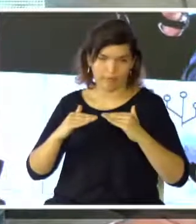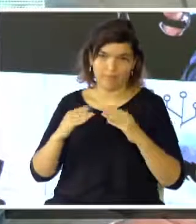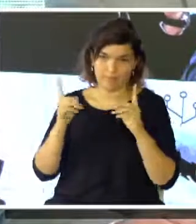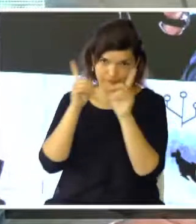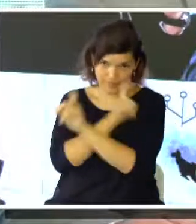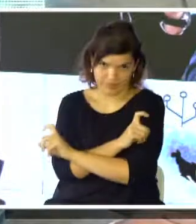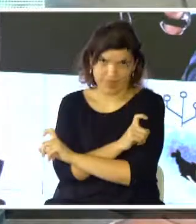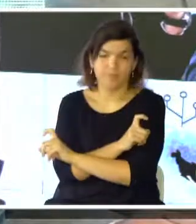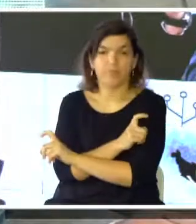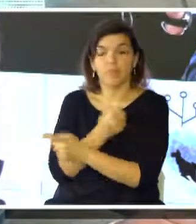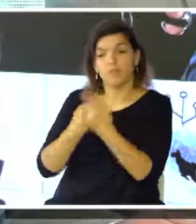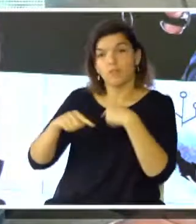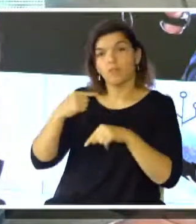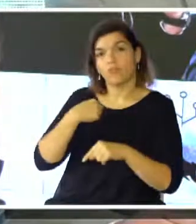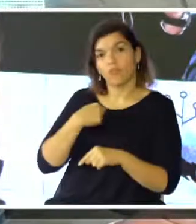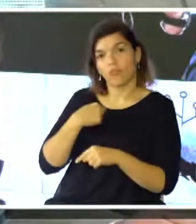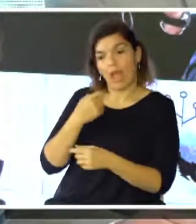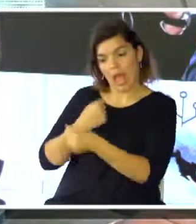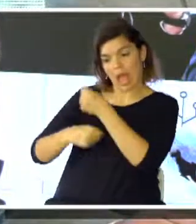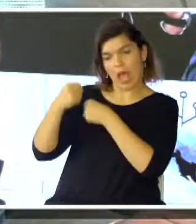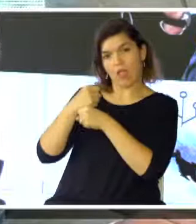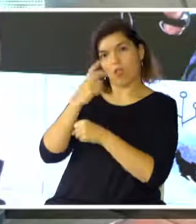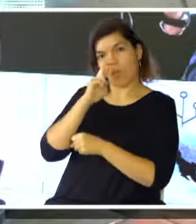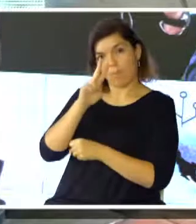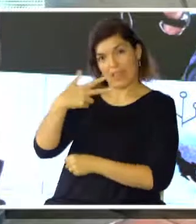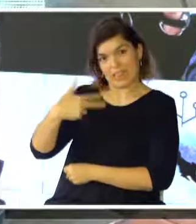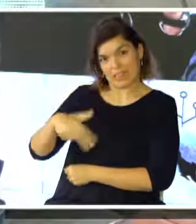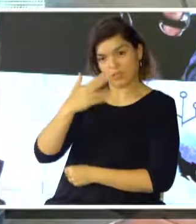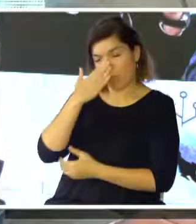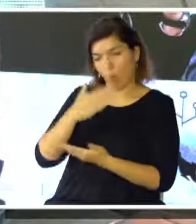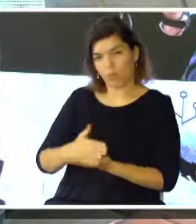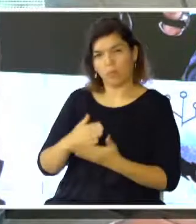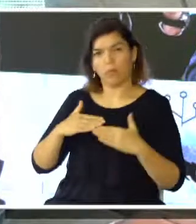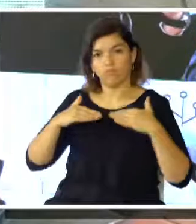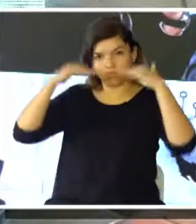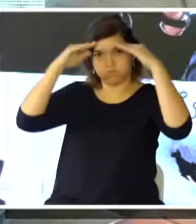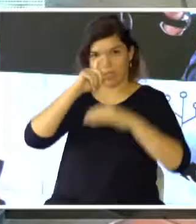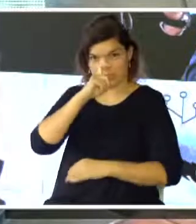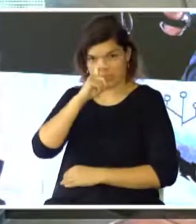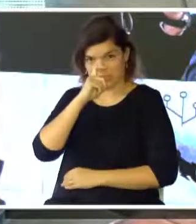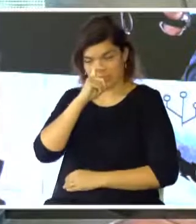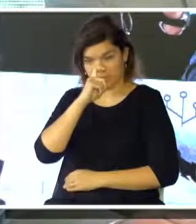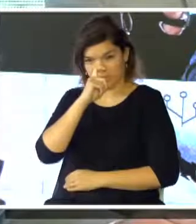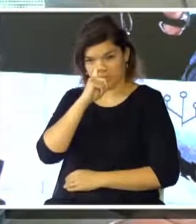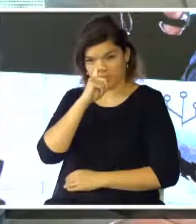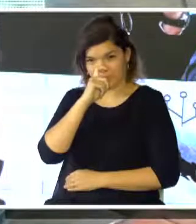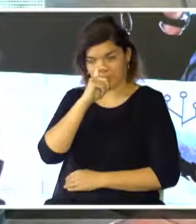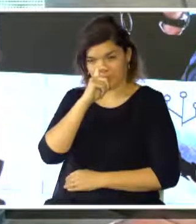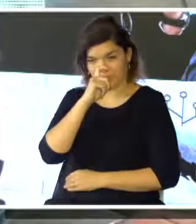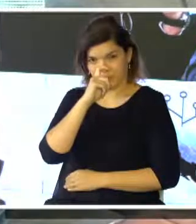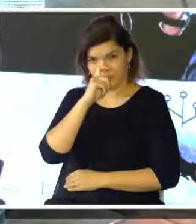entonces desde el año 2013 que fue la última inundación este